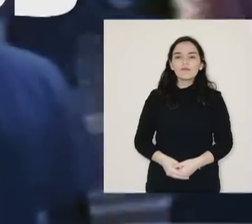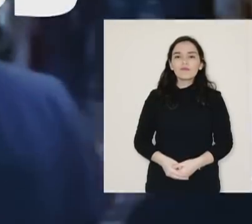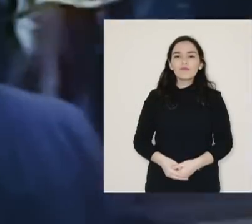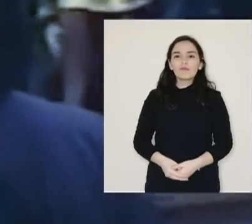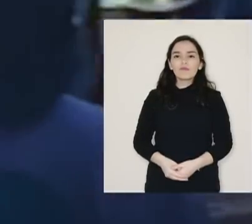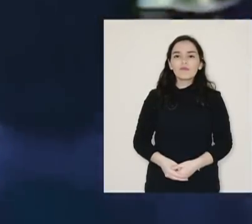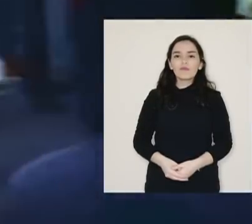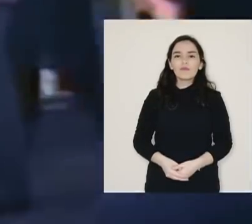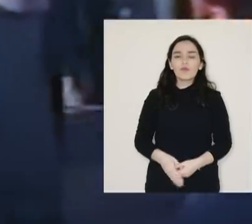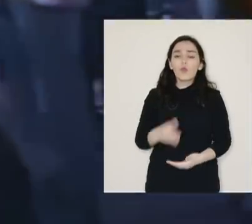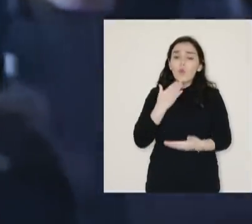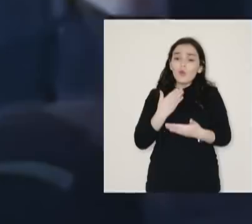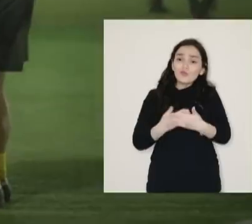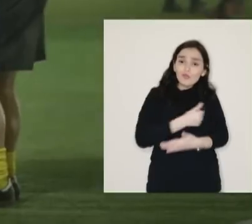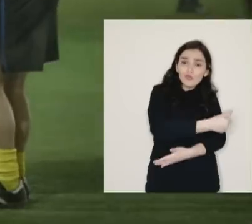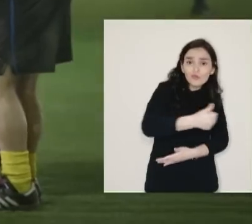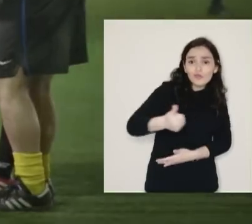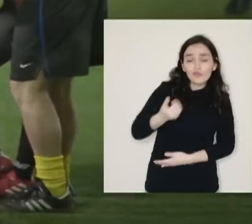avanzamos.